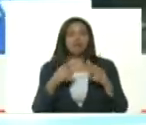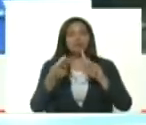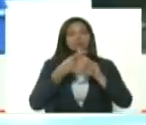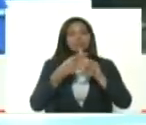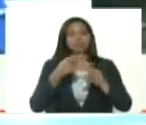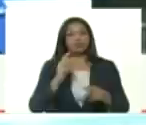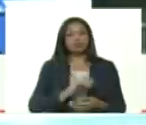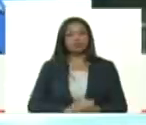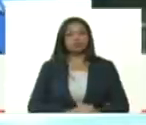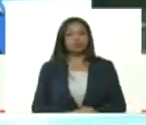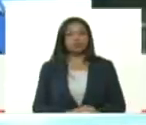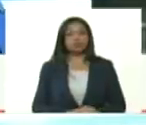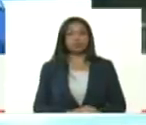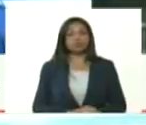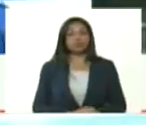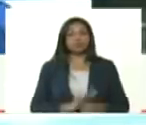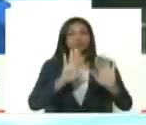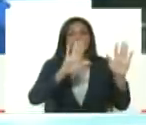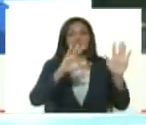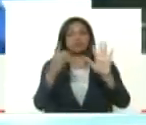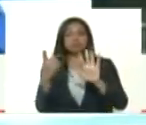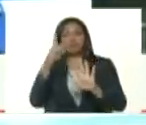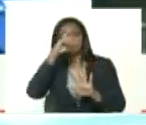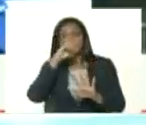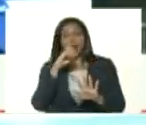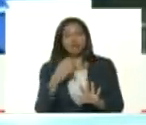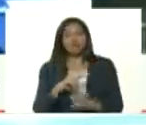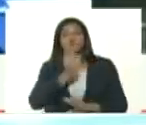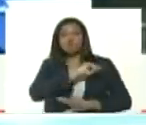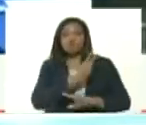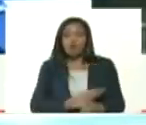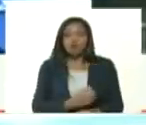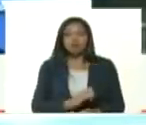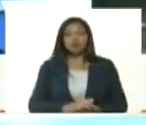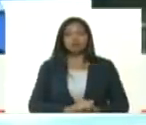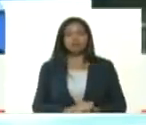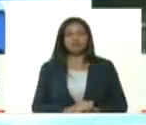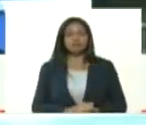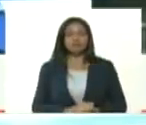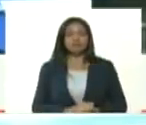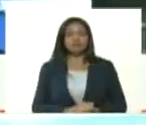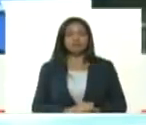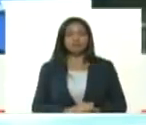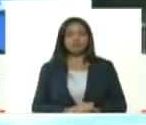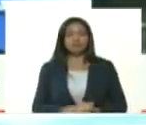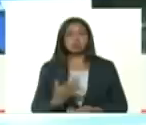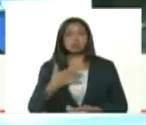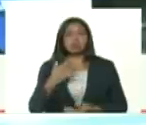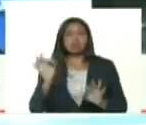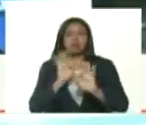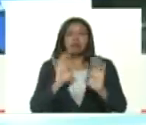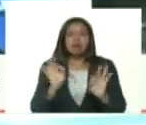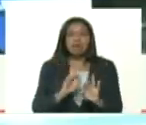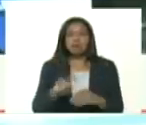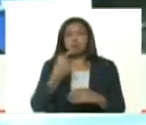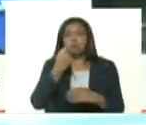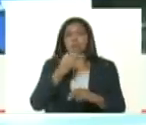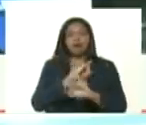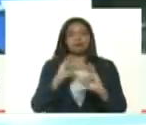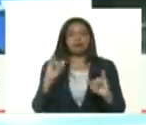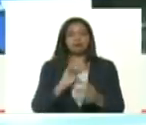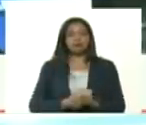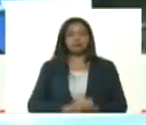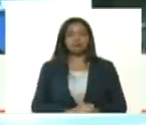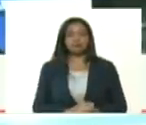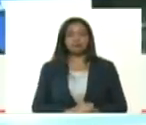positivos. 16 años, un muchacho, está fuerte. ¿No? Está asintomático, tiene tratamiento